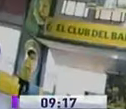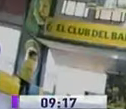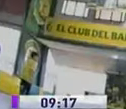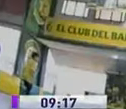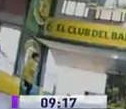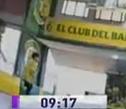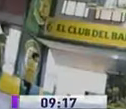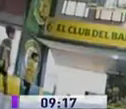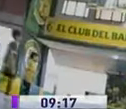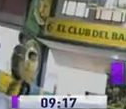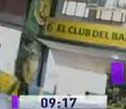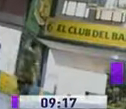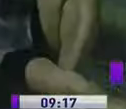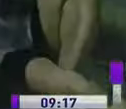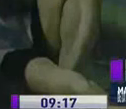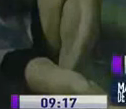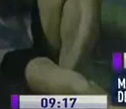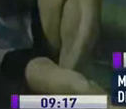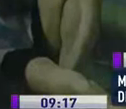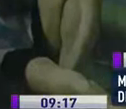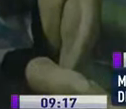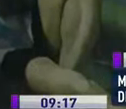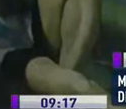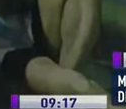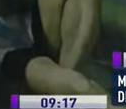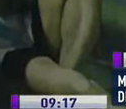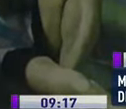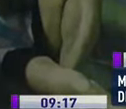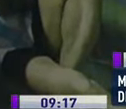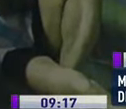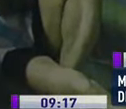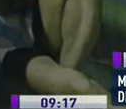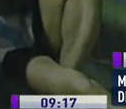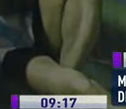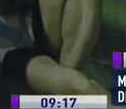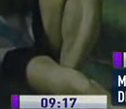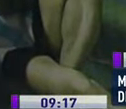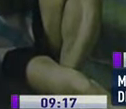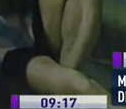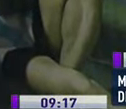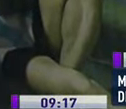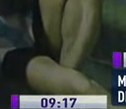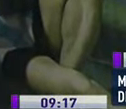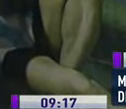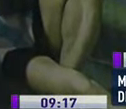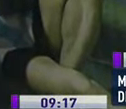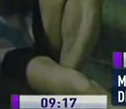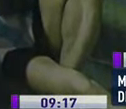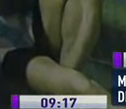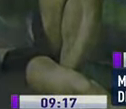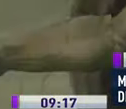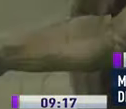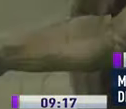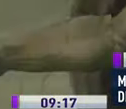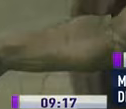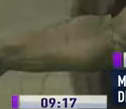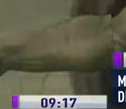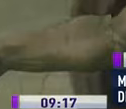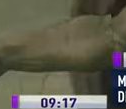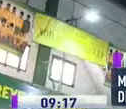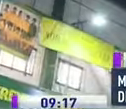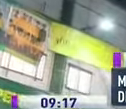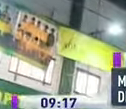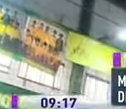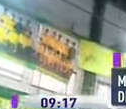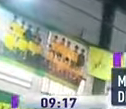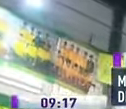es momento de irnos a una pausa comercial, pero ya retornamos con el mundo del espectáculo y les contamos que Maradona y Messi están plasmados en el mural al